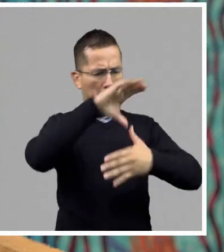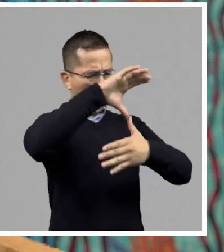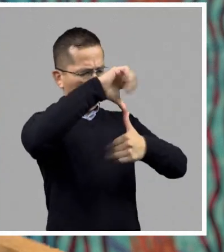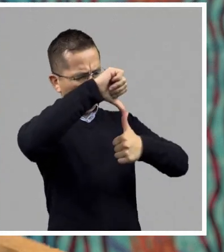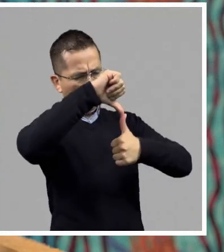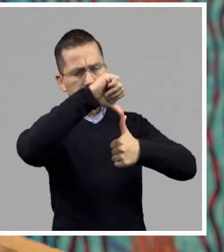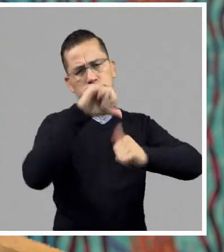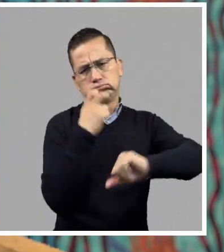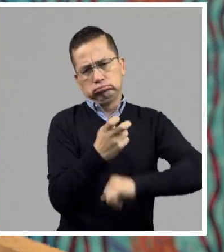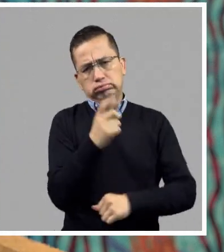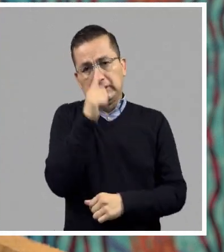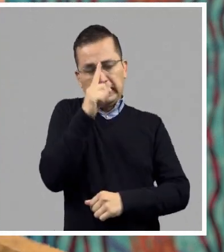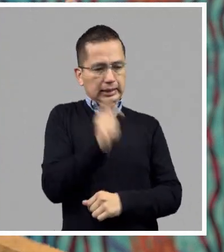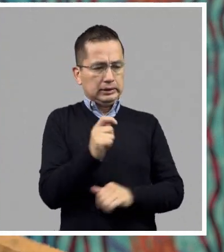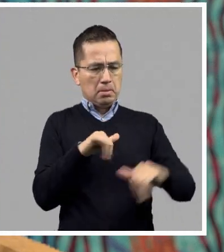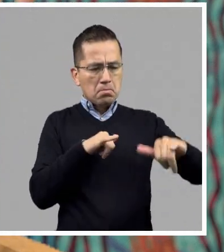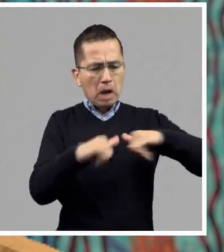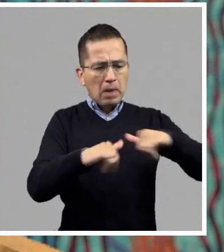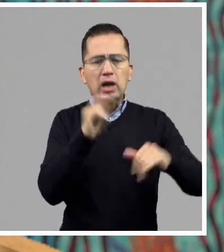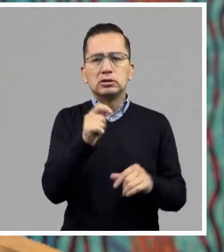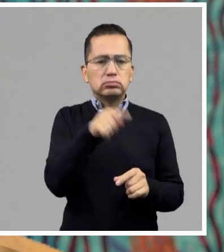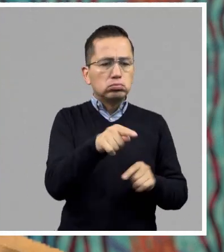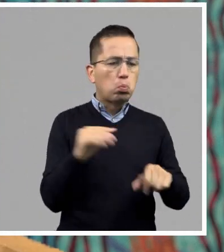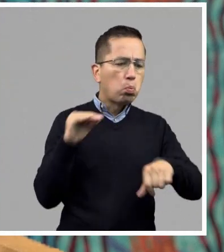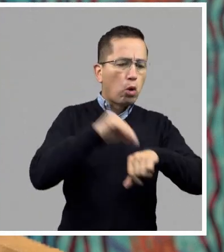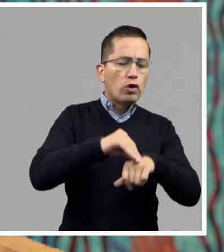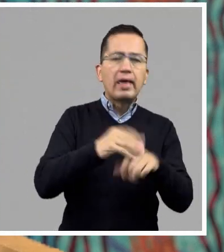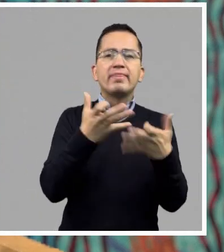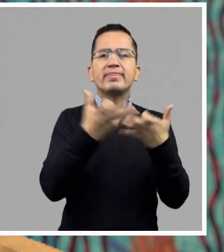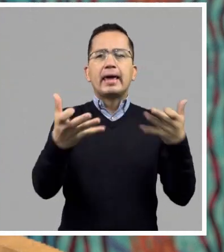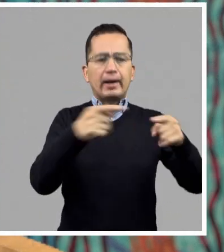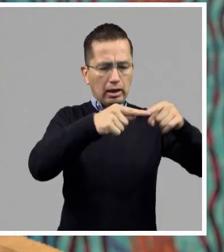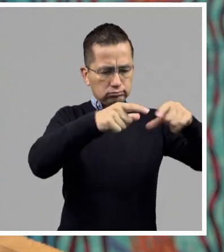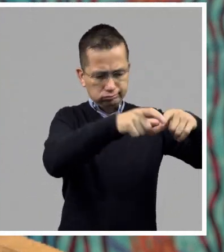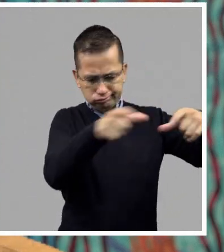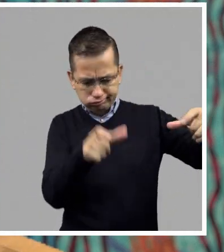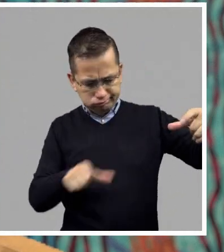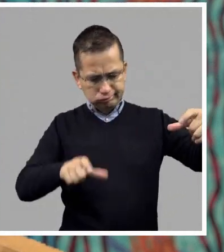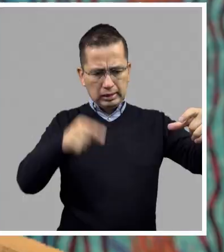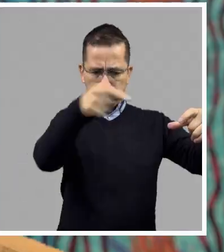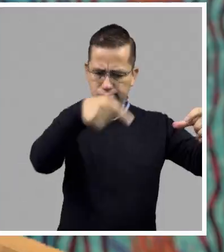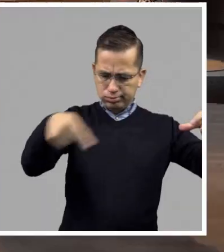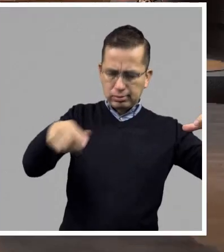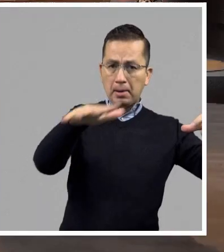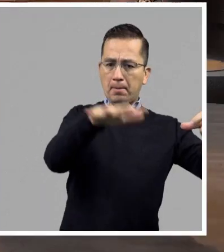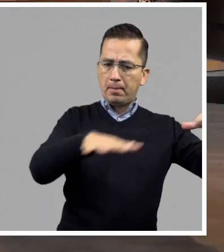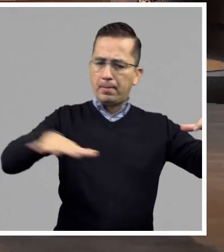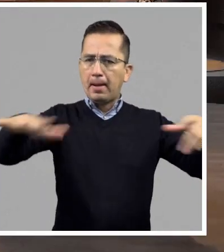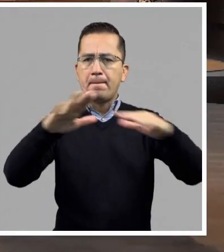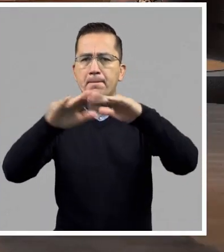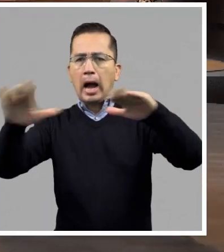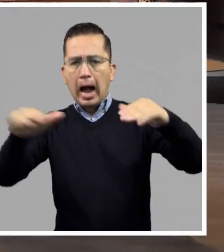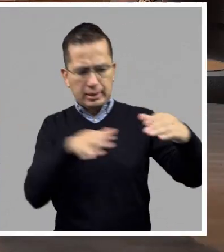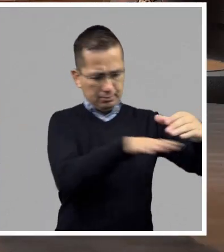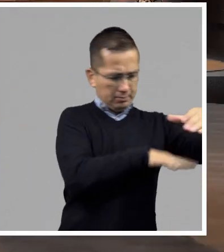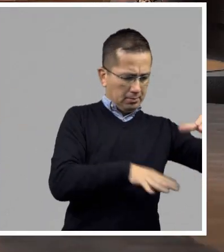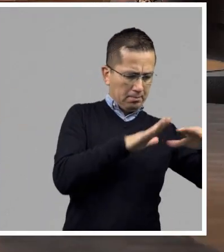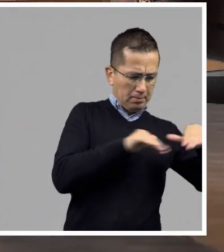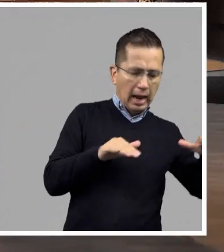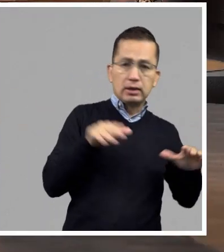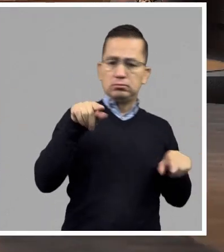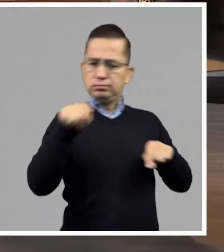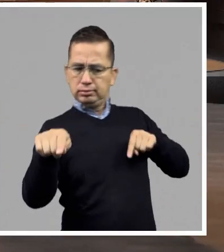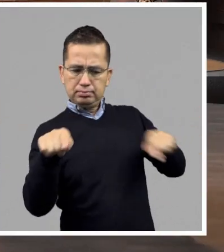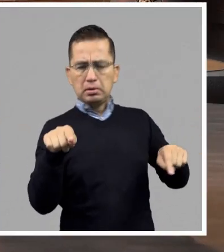una masa continental Bueno estamos acostumbrados a ver que eso es tierra bordeado de Mar no el mar hace eso está azul hasta ahí estamos más o menos como dentro